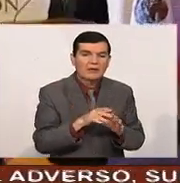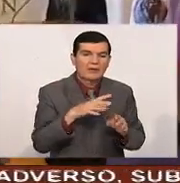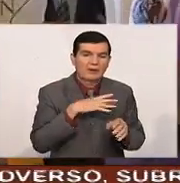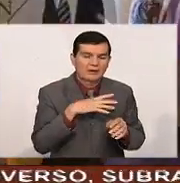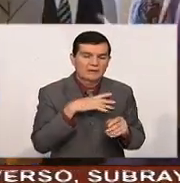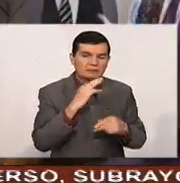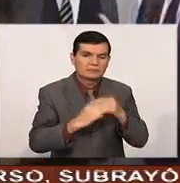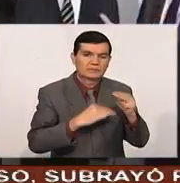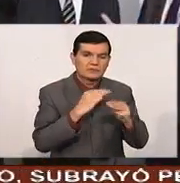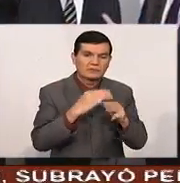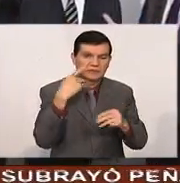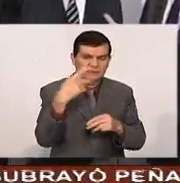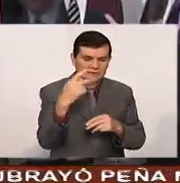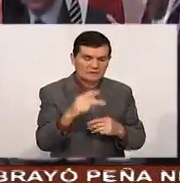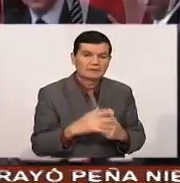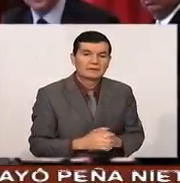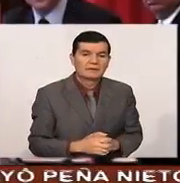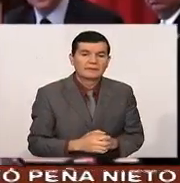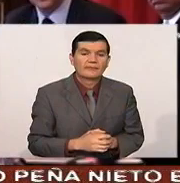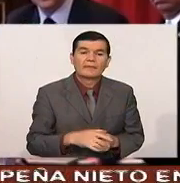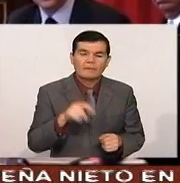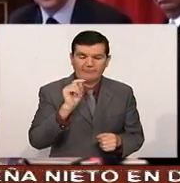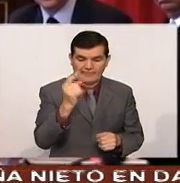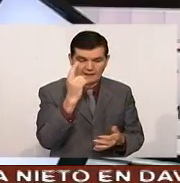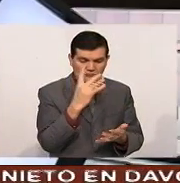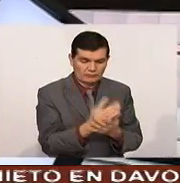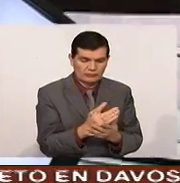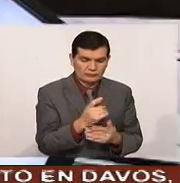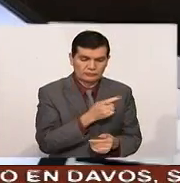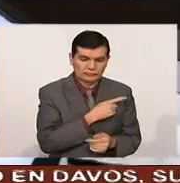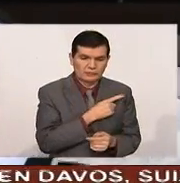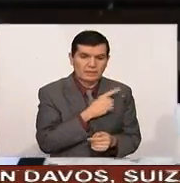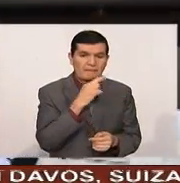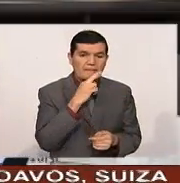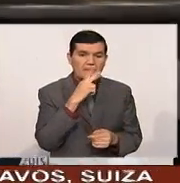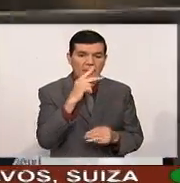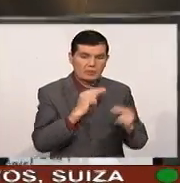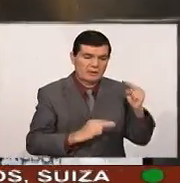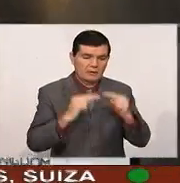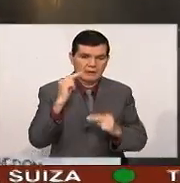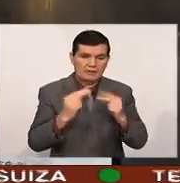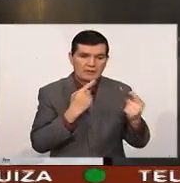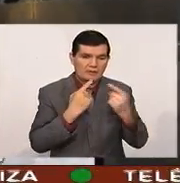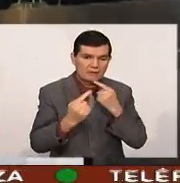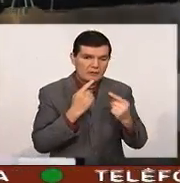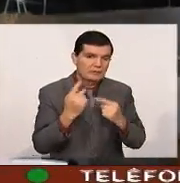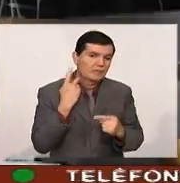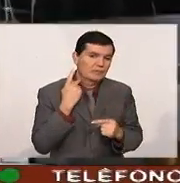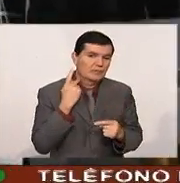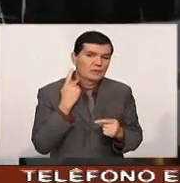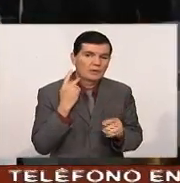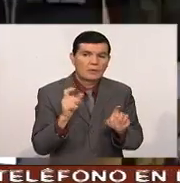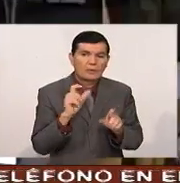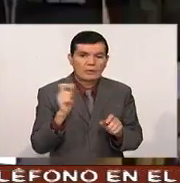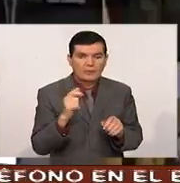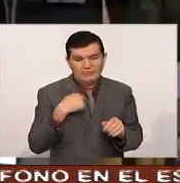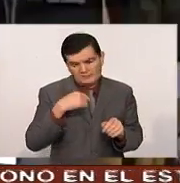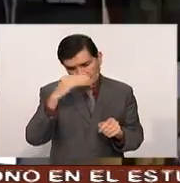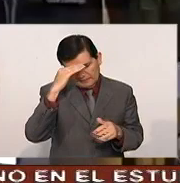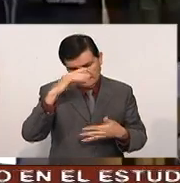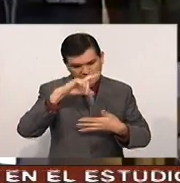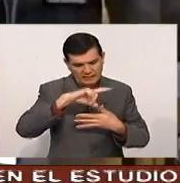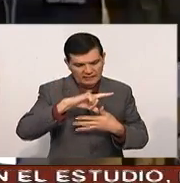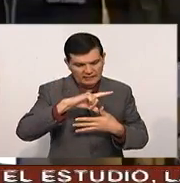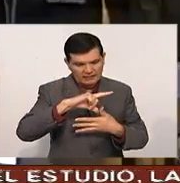del mundo que tienen los británicos. No solo, por supuesto, al mejor nivel en el diálogo político. Cuando se piensa en América